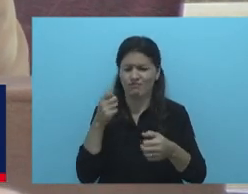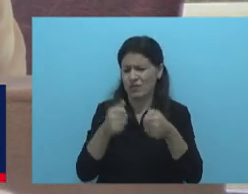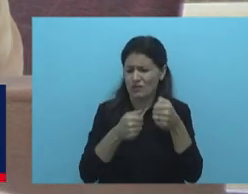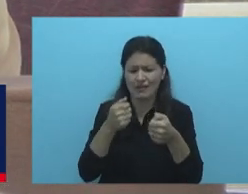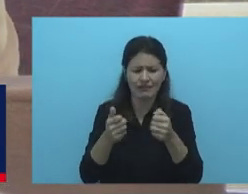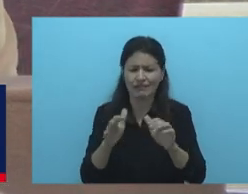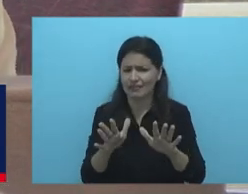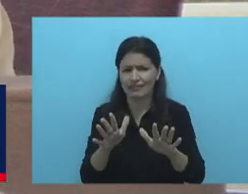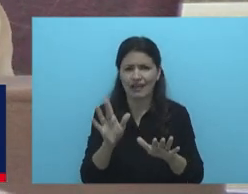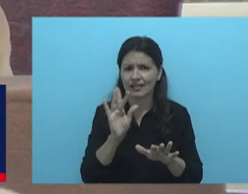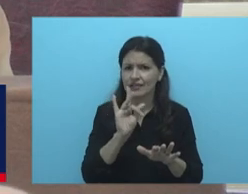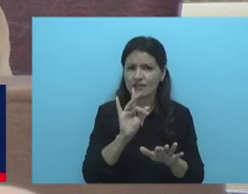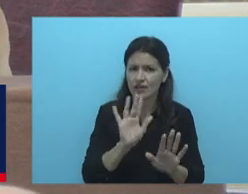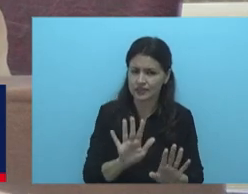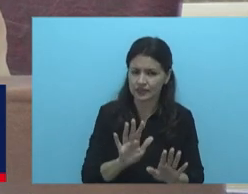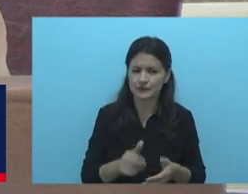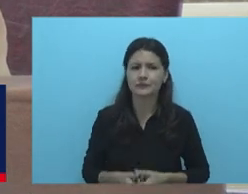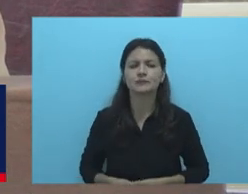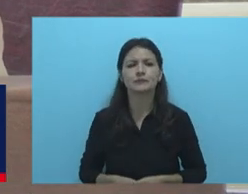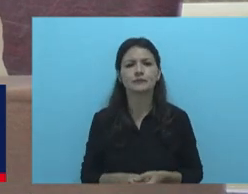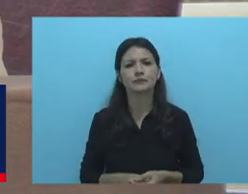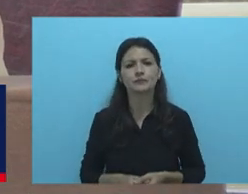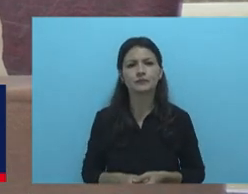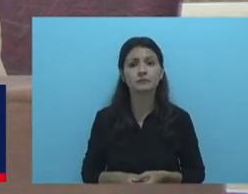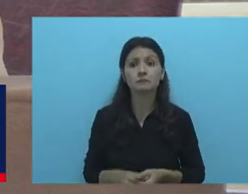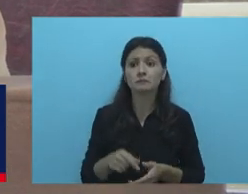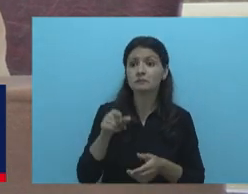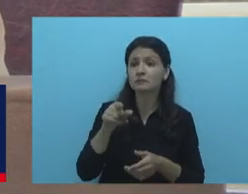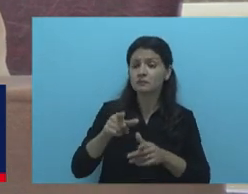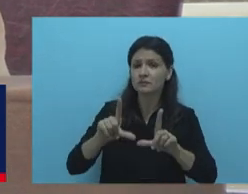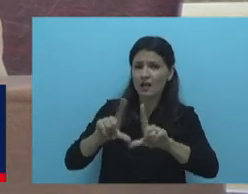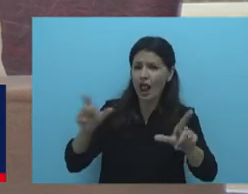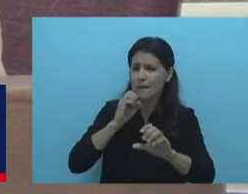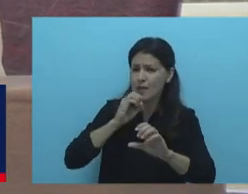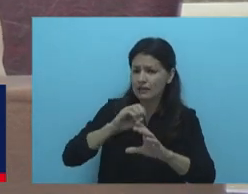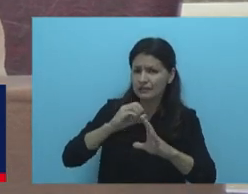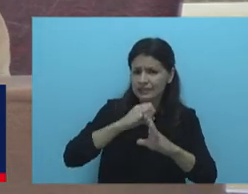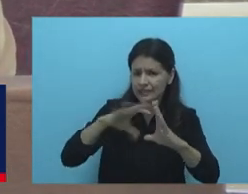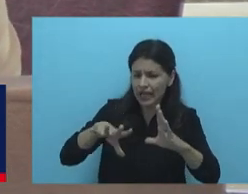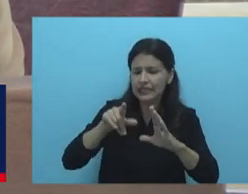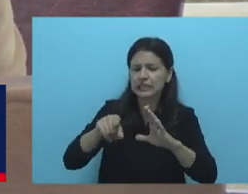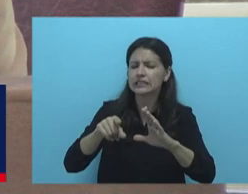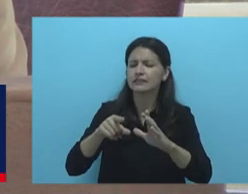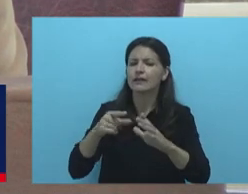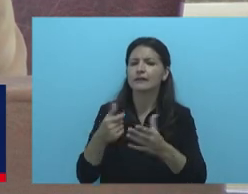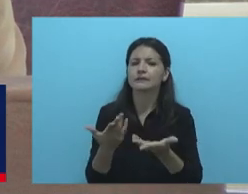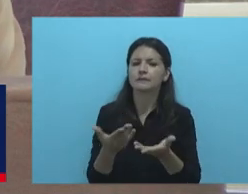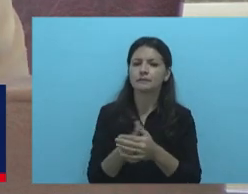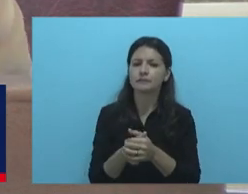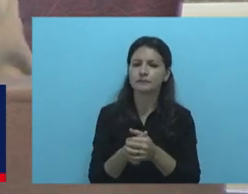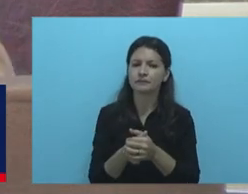de eso, lo que quedaba claro que se dejaba con este trapo la posibilidad de que políticamente se aplicara esa